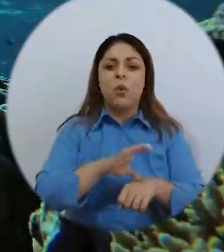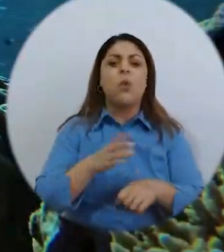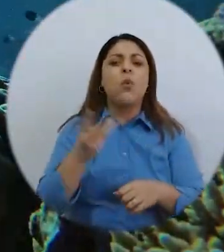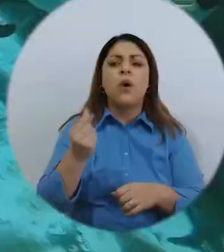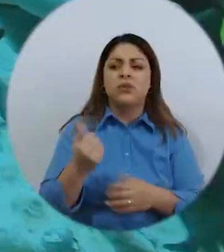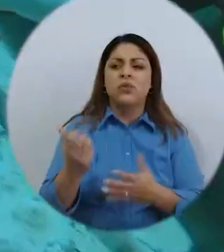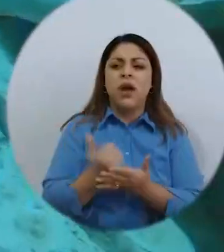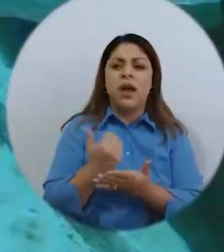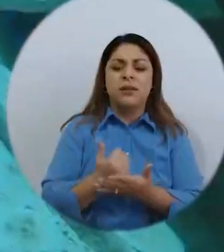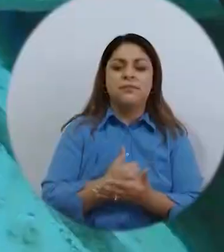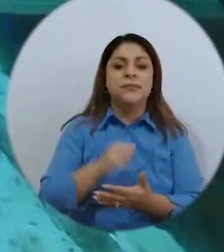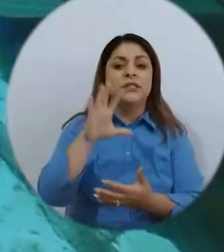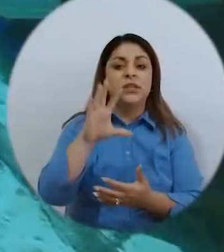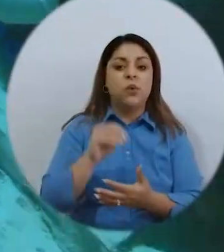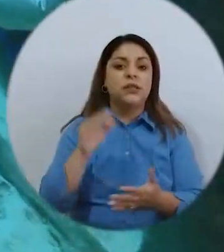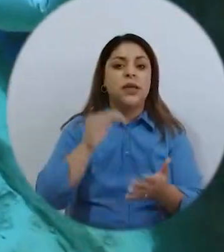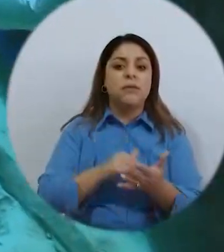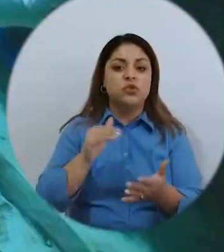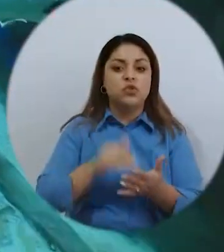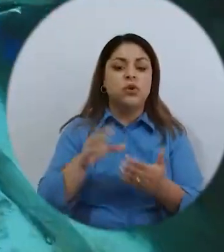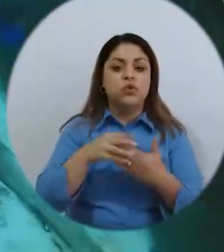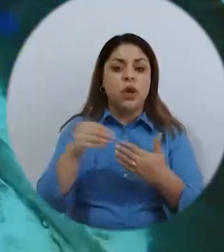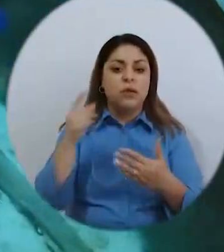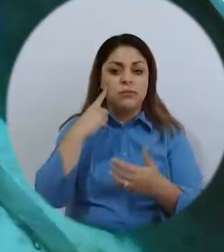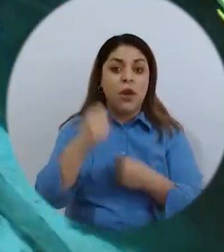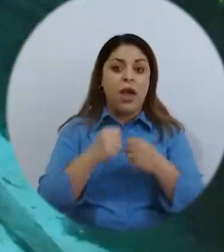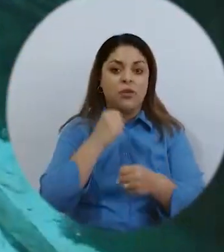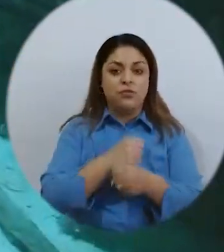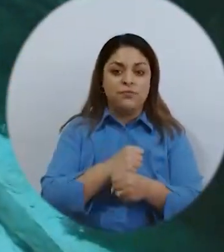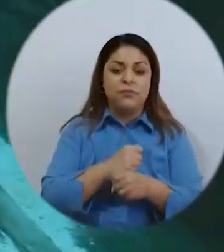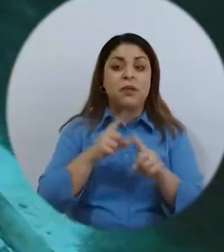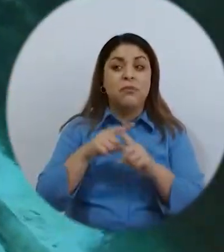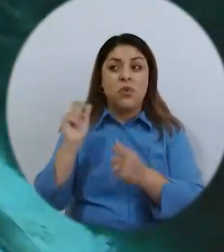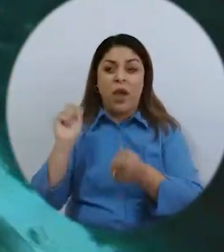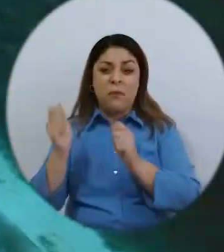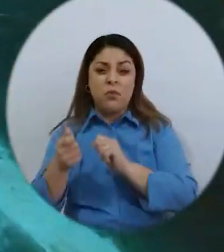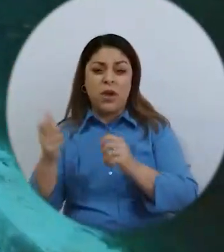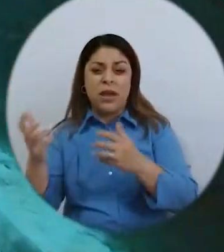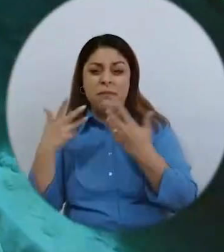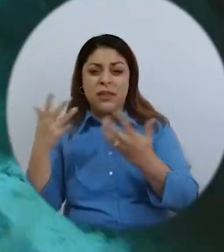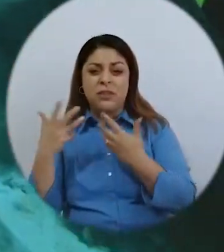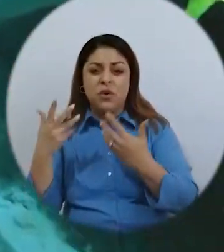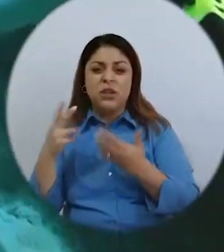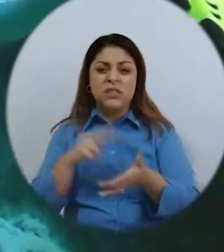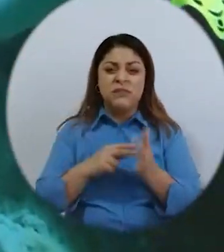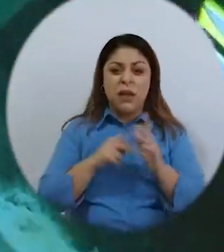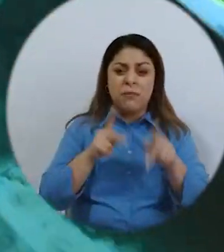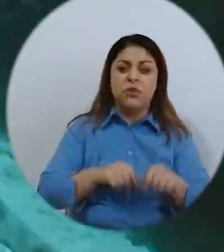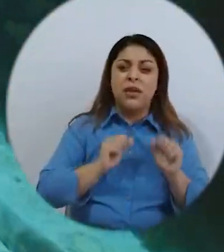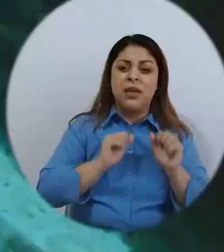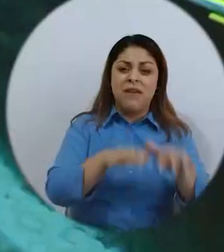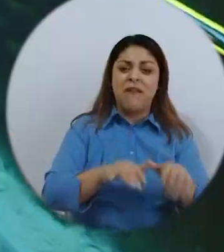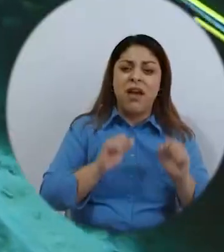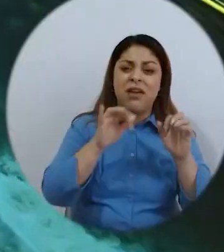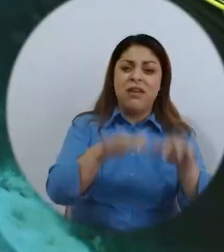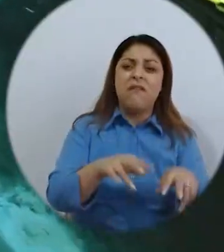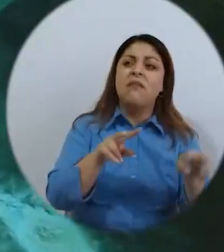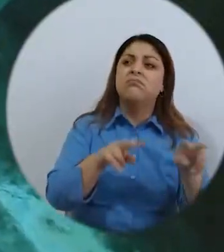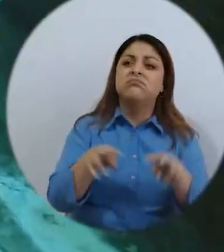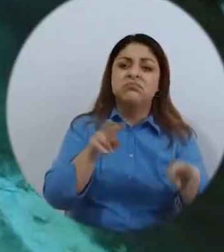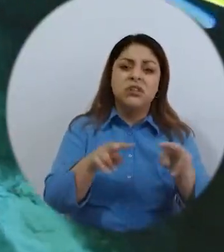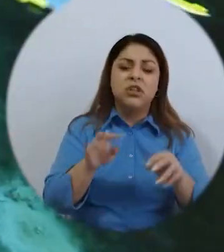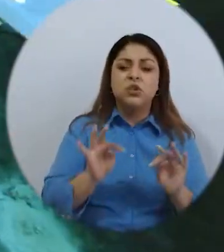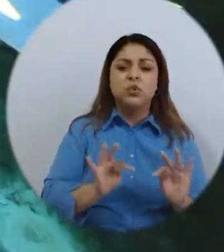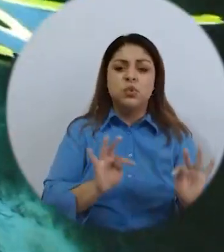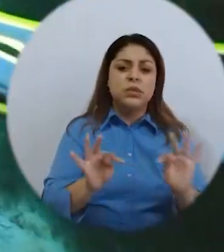país aproximadamente unos $50 millones al año. Y lamentablemente el cambio climático lo que está haciendo es que las personas que llegaban a observar y